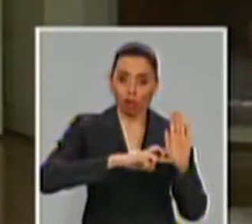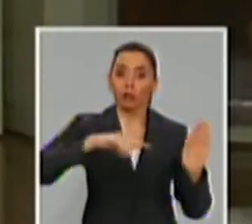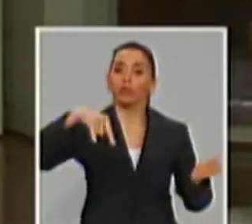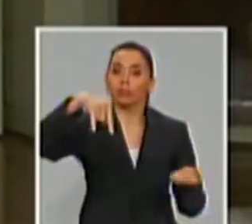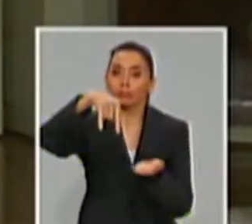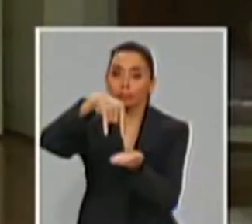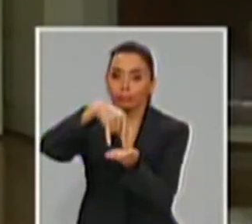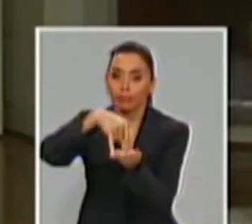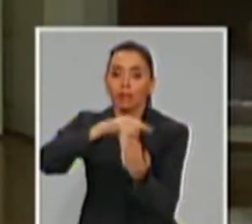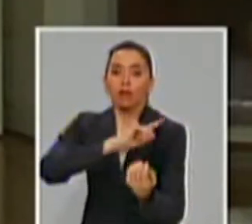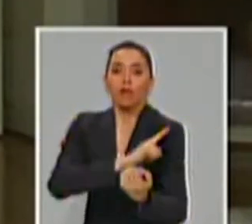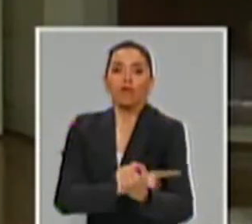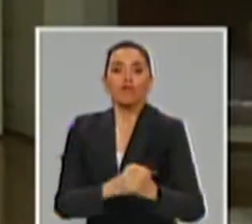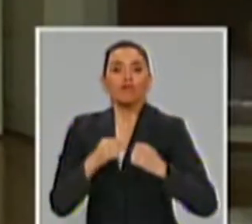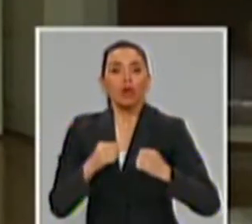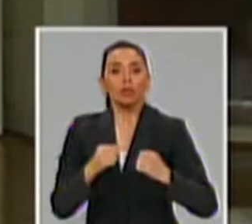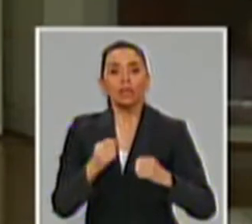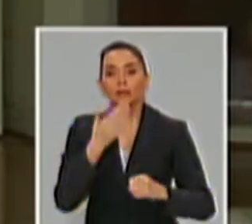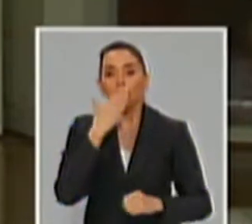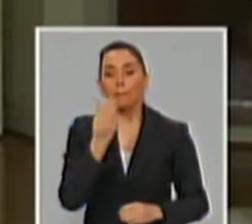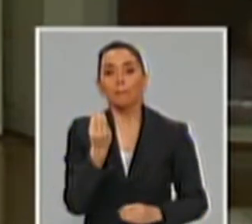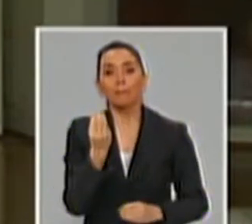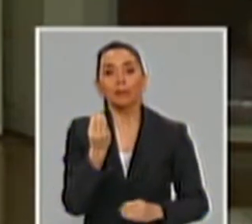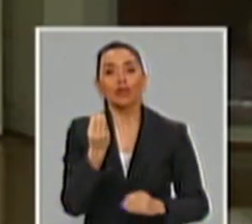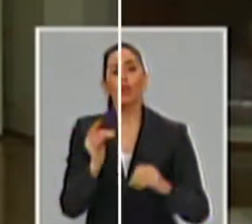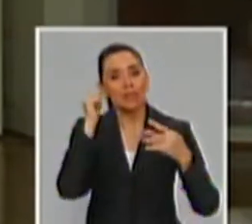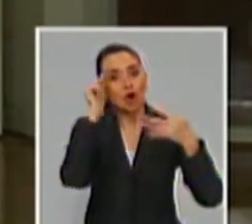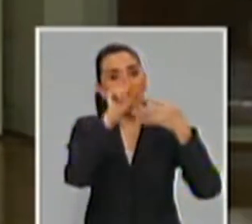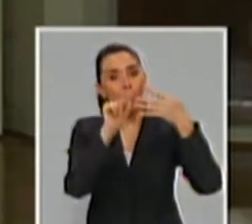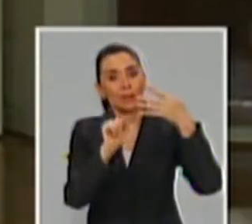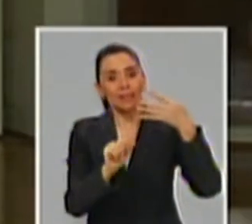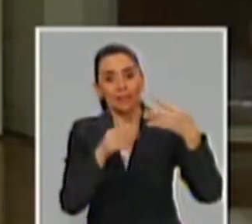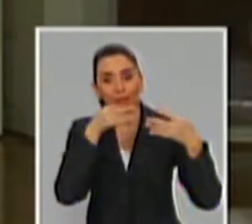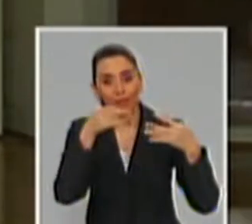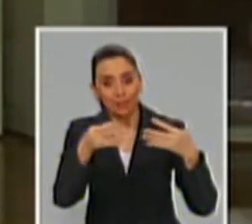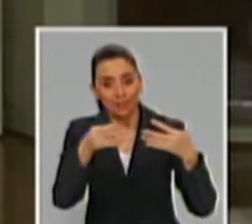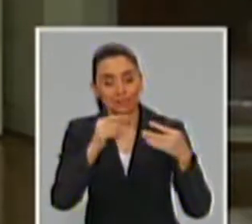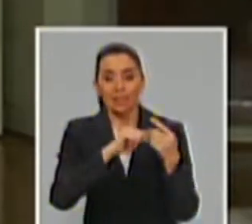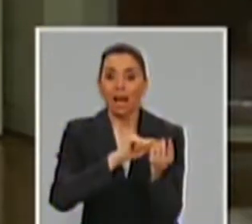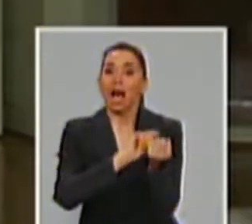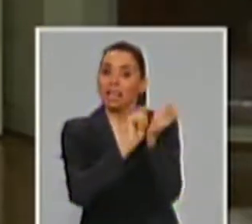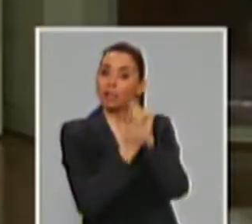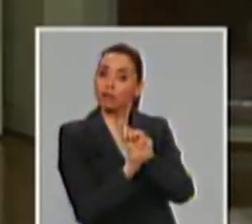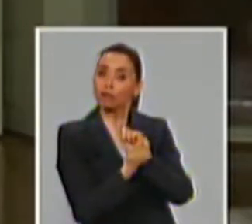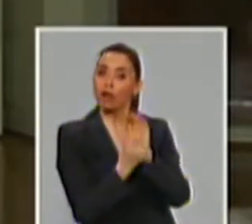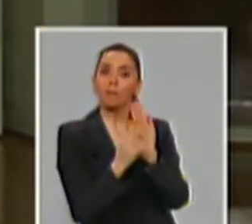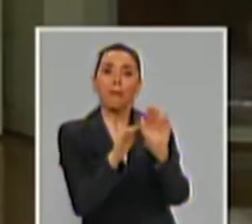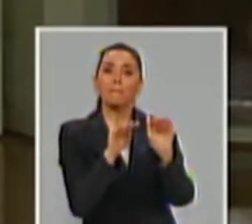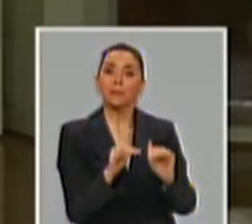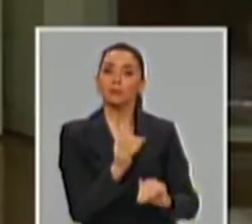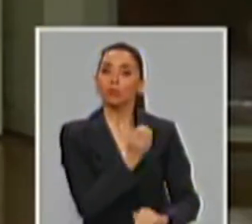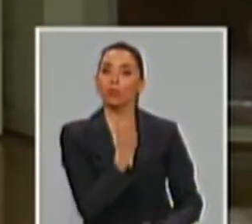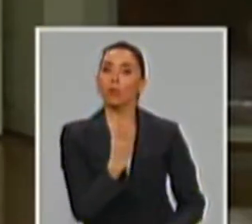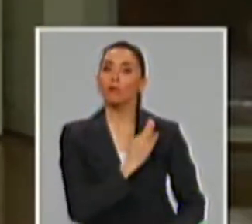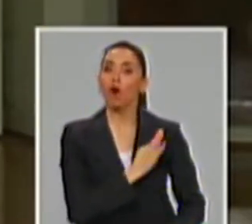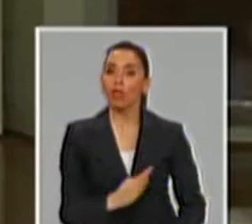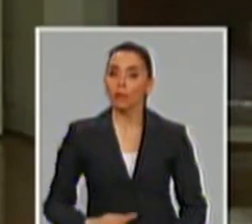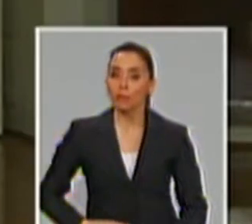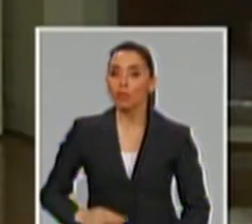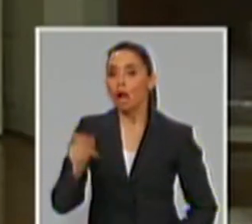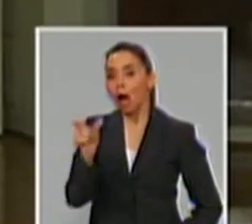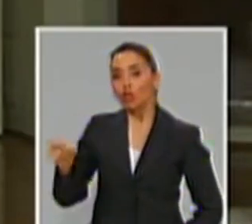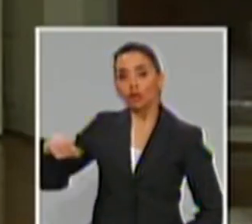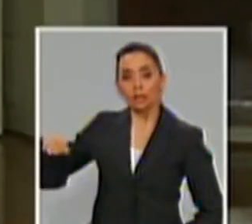para fortalecer y perfeccionar nuestro sistema electoral. Esta reforma mantiene el número de diputados y de